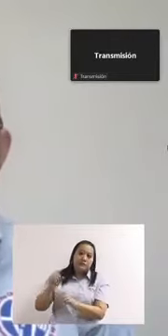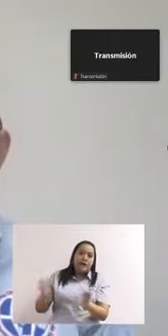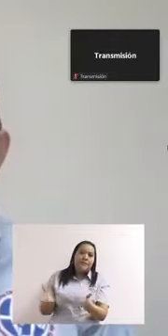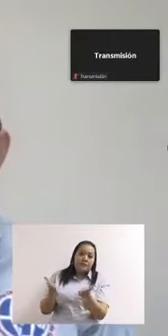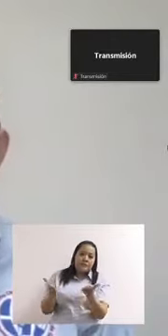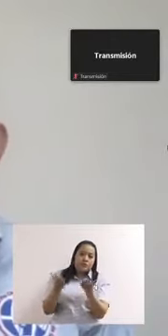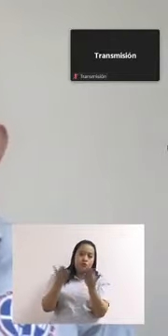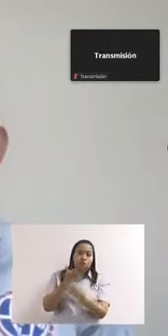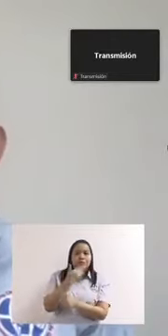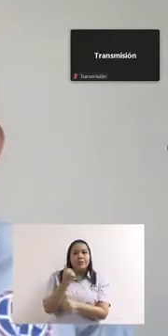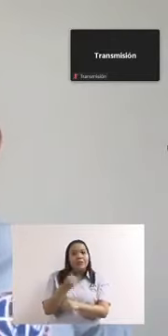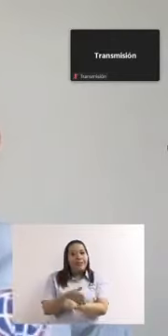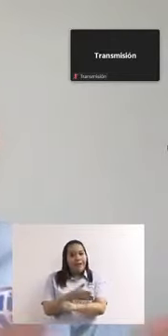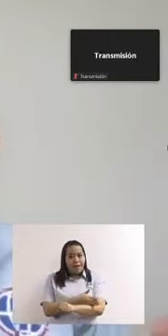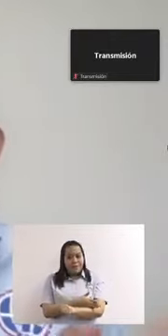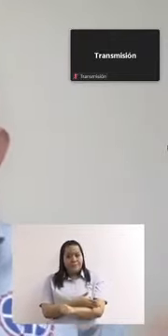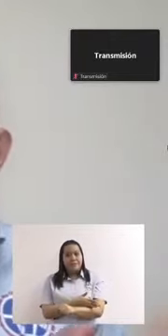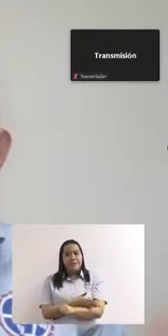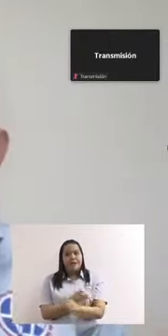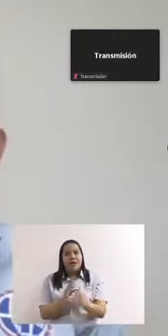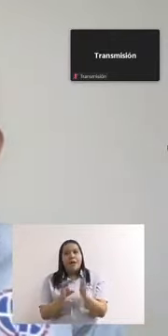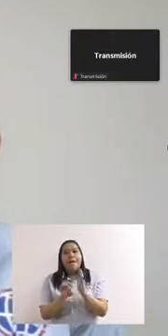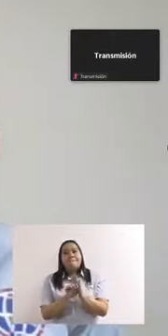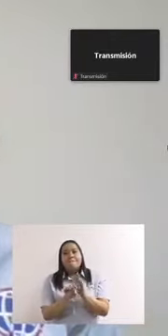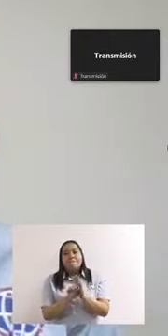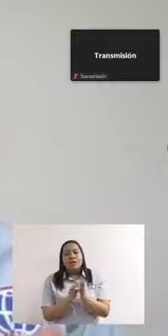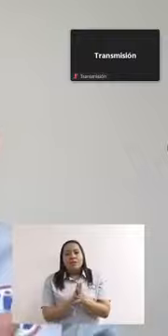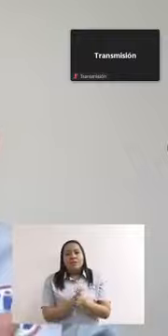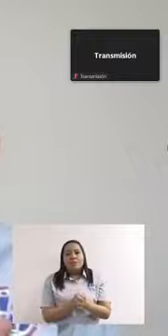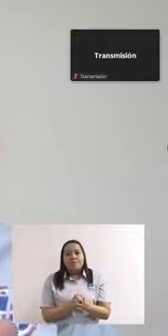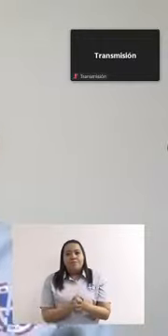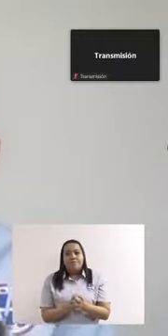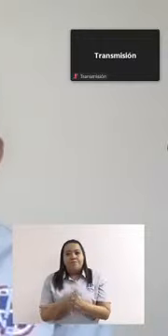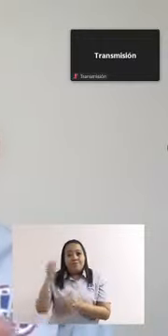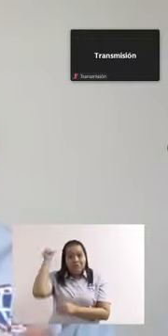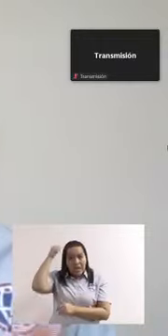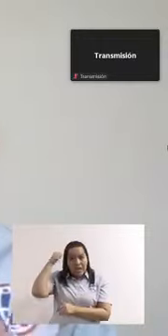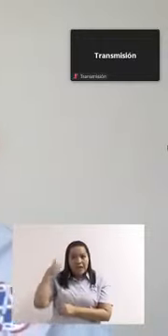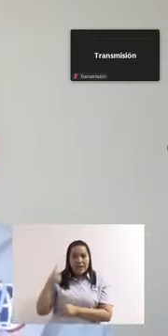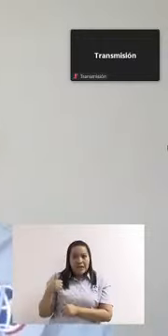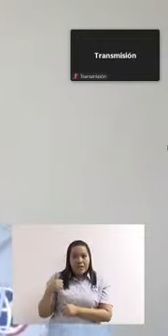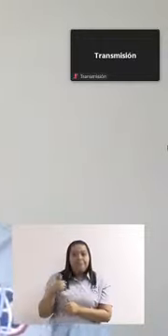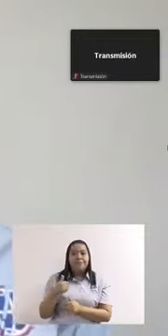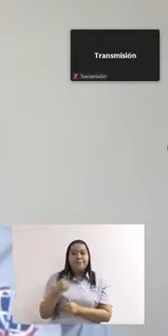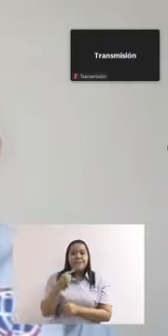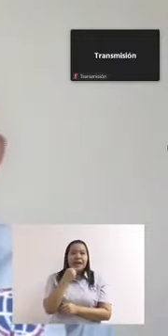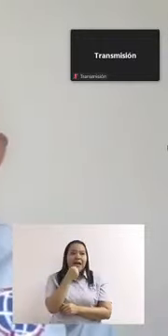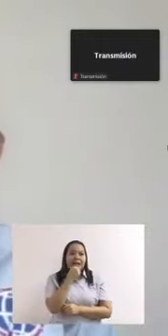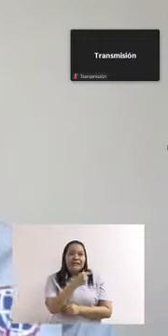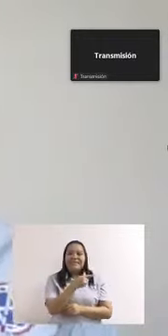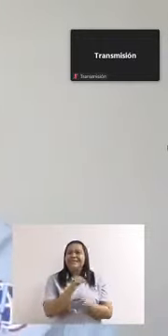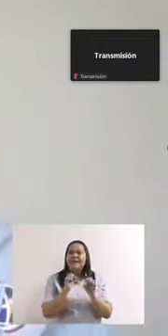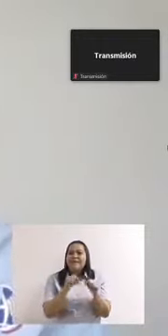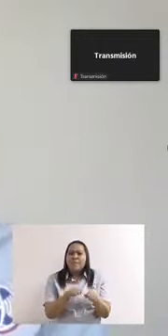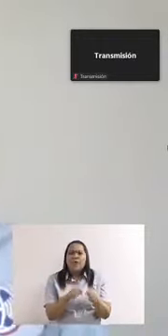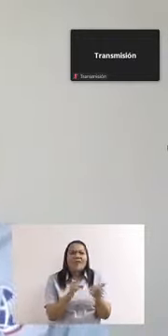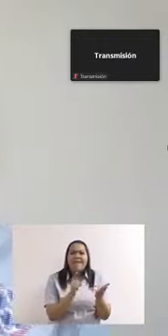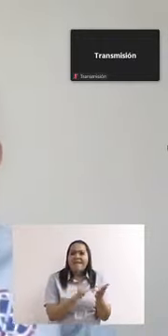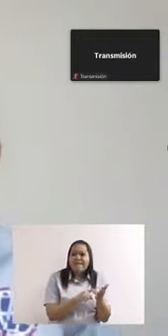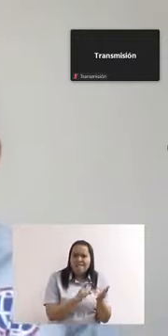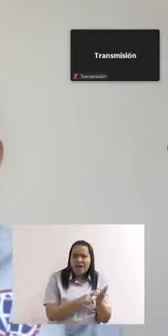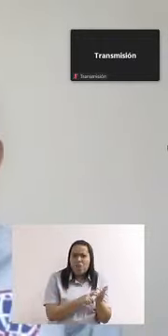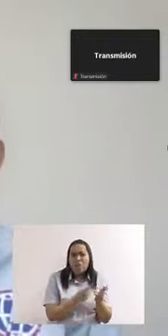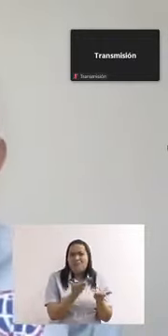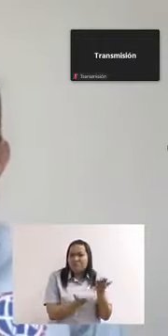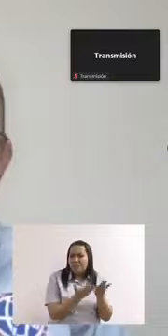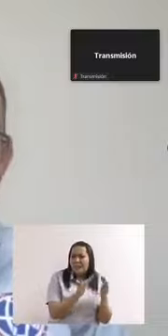mejor. Ya saben, si ya les dijo Ángela unas formas de poder evaluarlo, por lo menos en casa, a ver